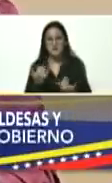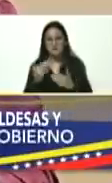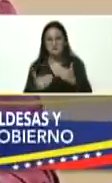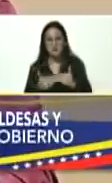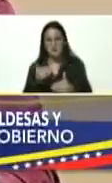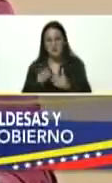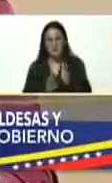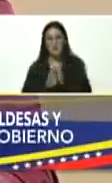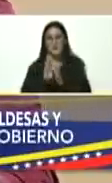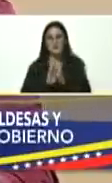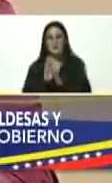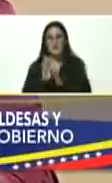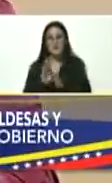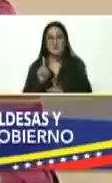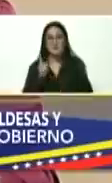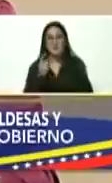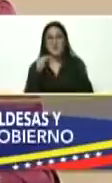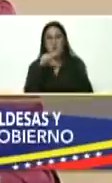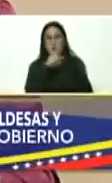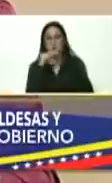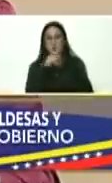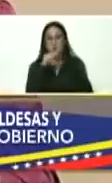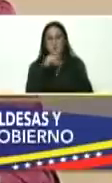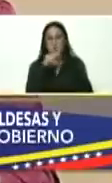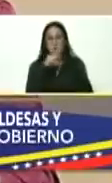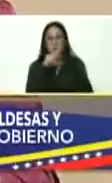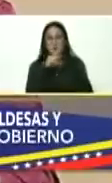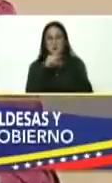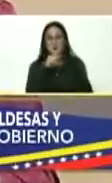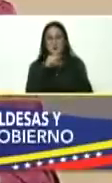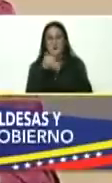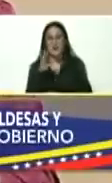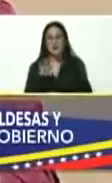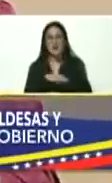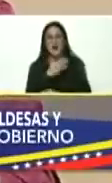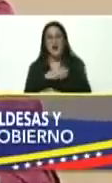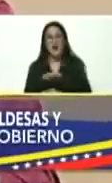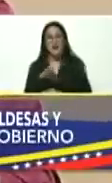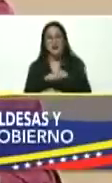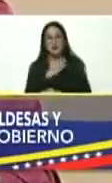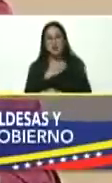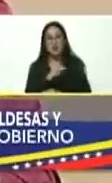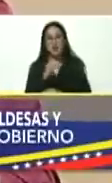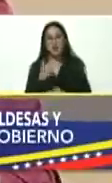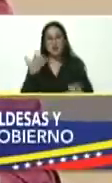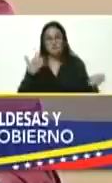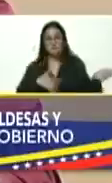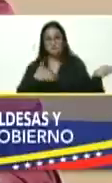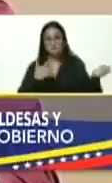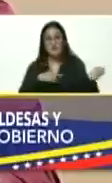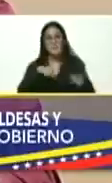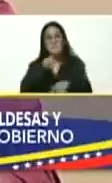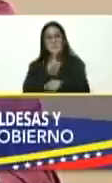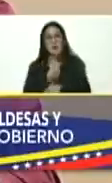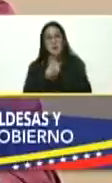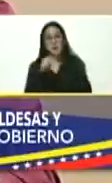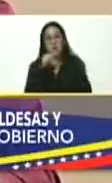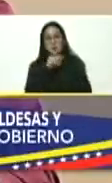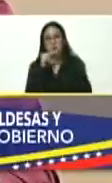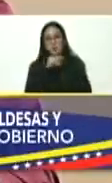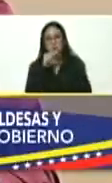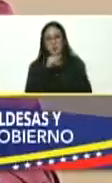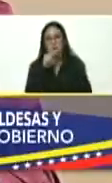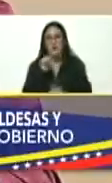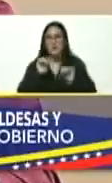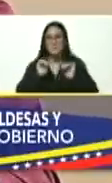dijimos el primero de octubre entre cantos de aguinaldo y gaita el primero de octubre